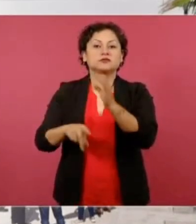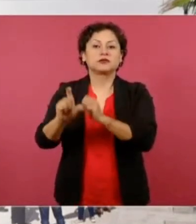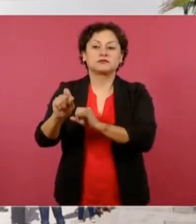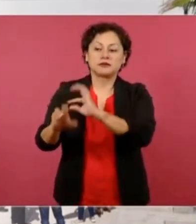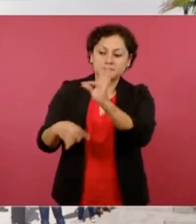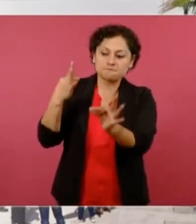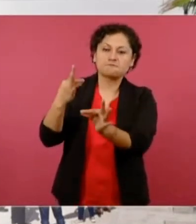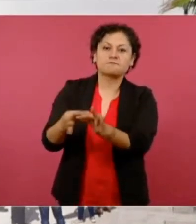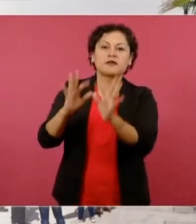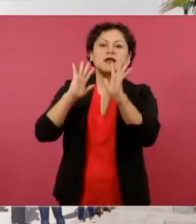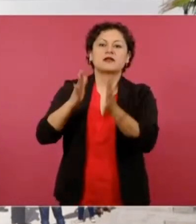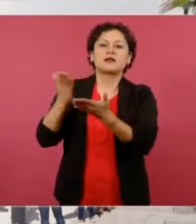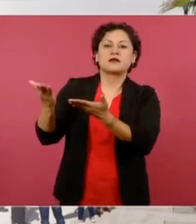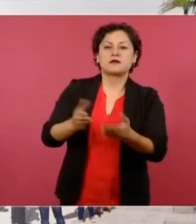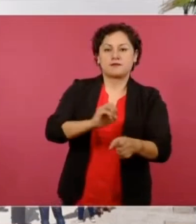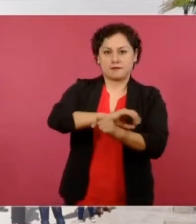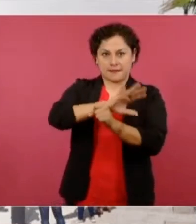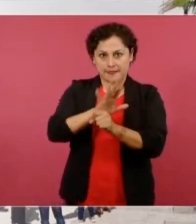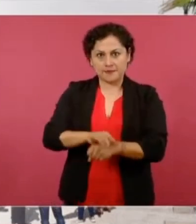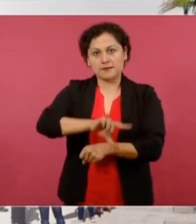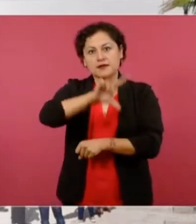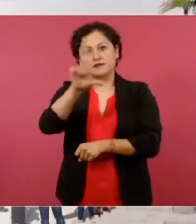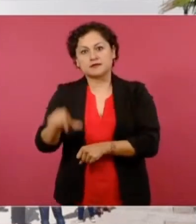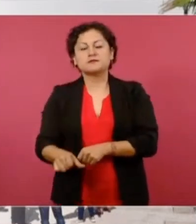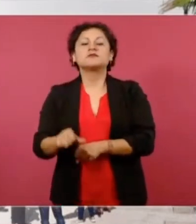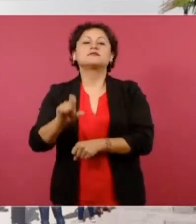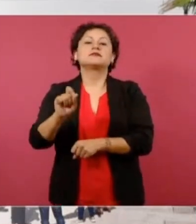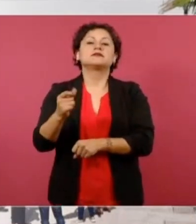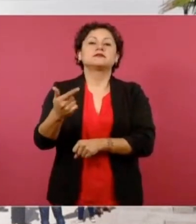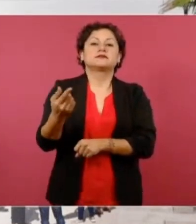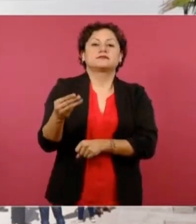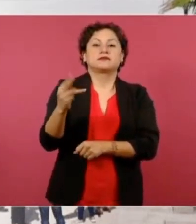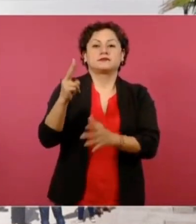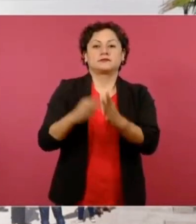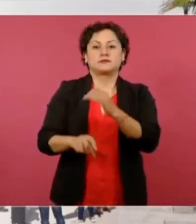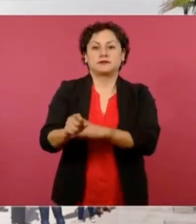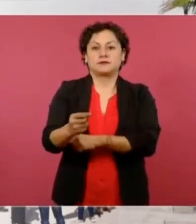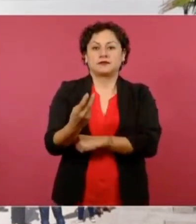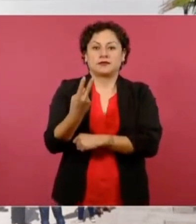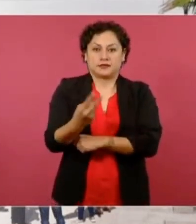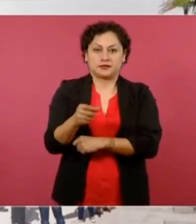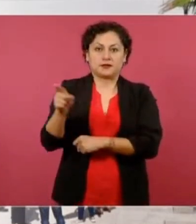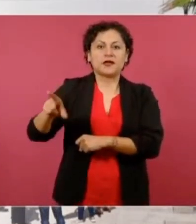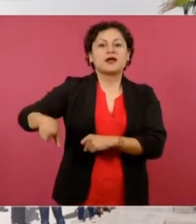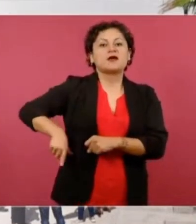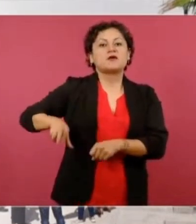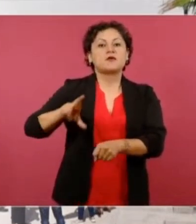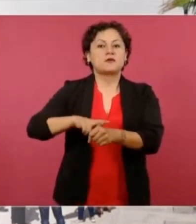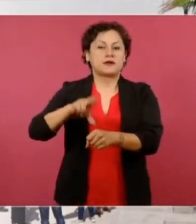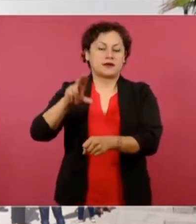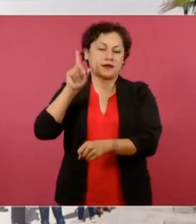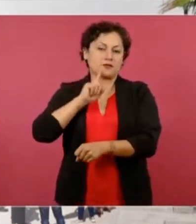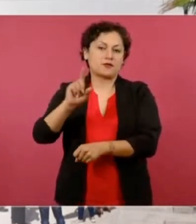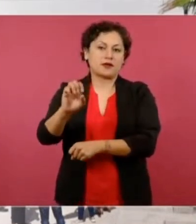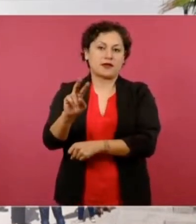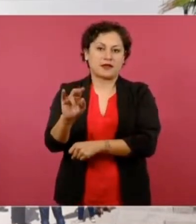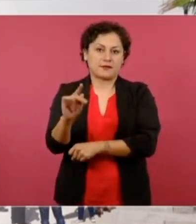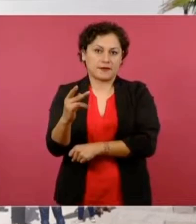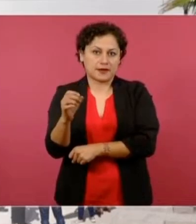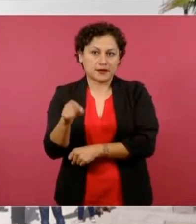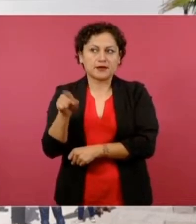la pandemia, y el 17 de mayo del 2022 se inauguró ya por la gobernadora Evelyn como parte del proceso de reconstrucción de